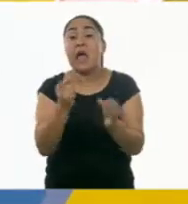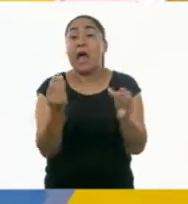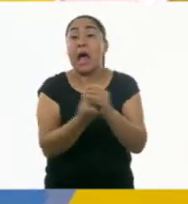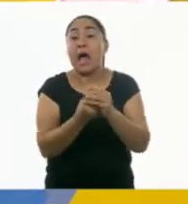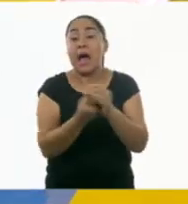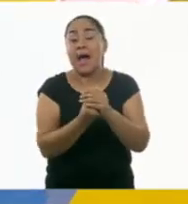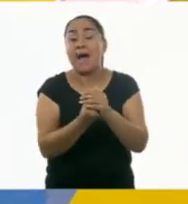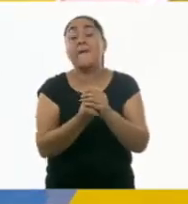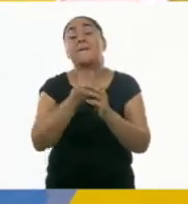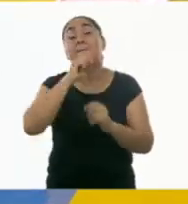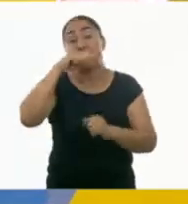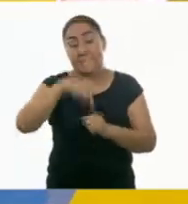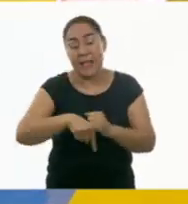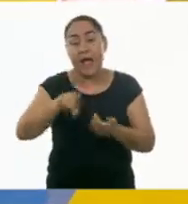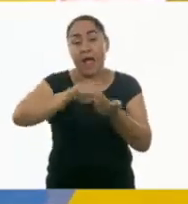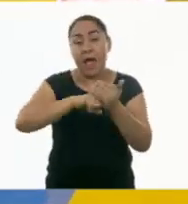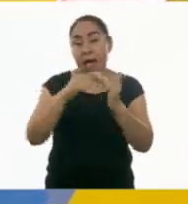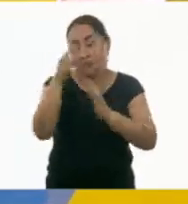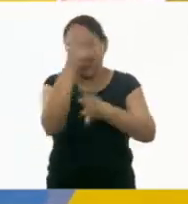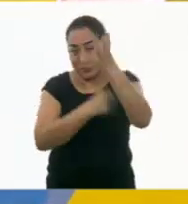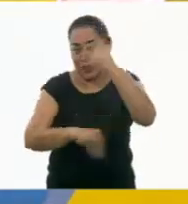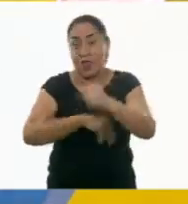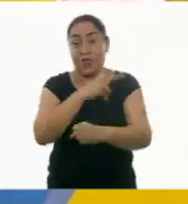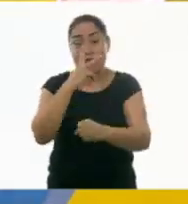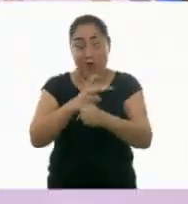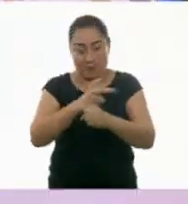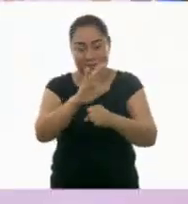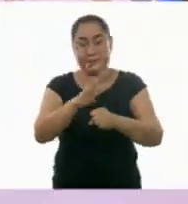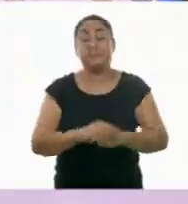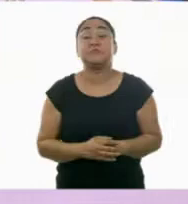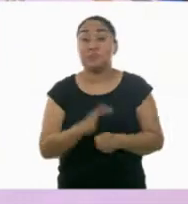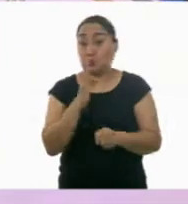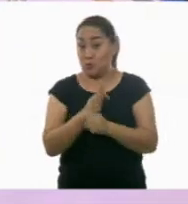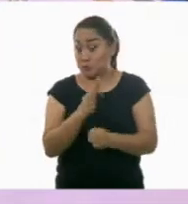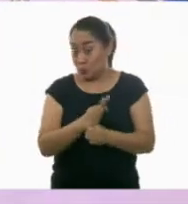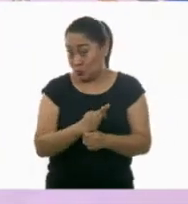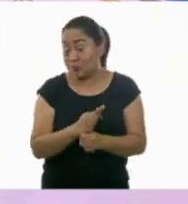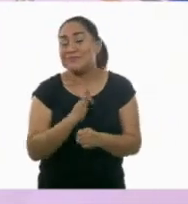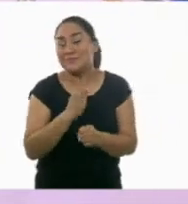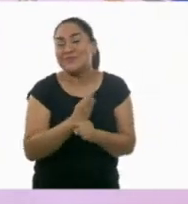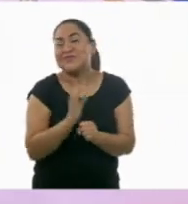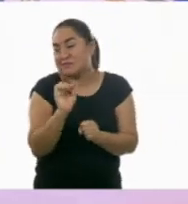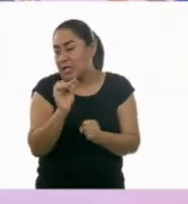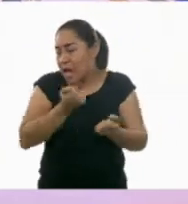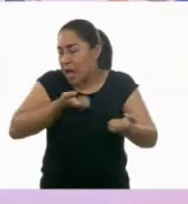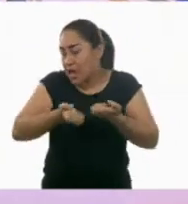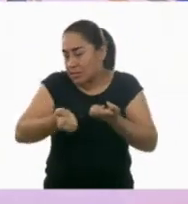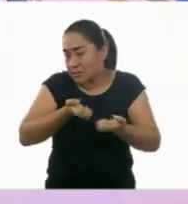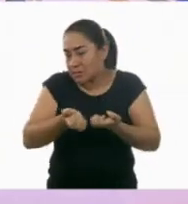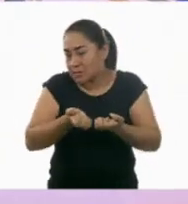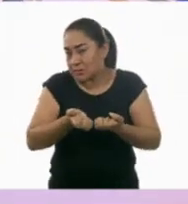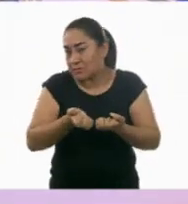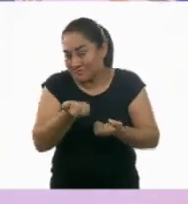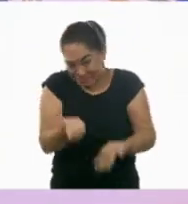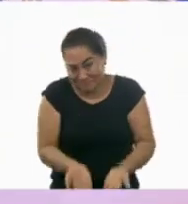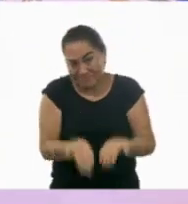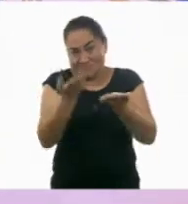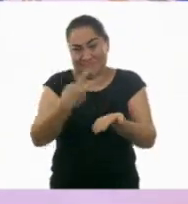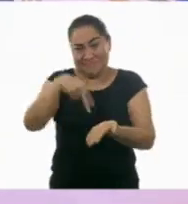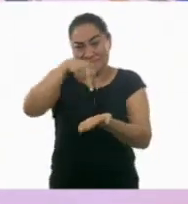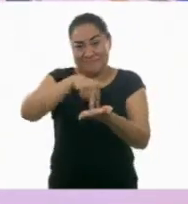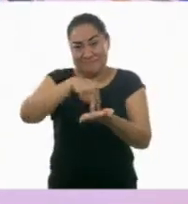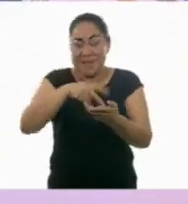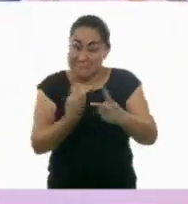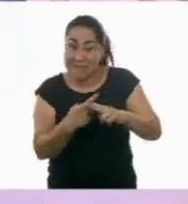siguiente clase aquí en Aprende en Casa 2. Pero antes, ha llegado el momento de movernos un poco. Pónganse de pie y vamos